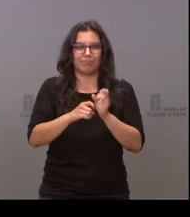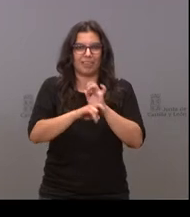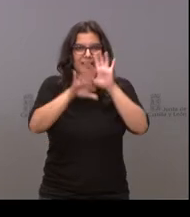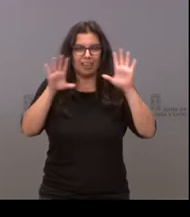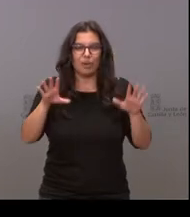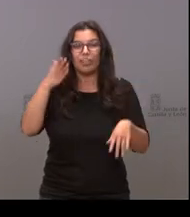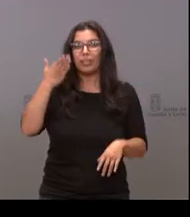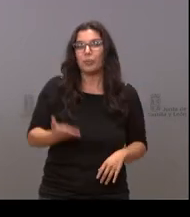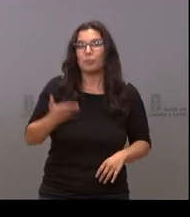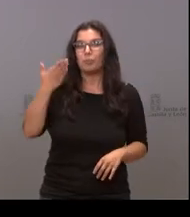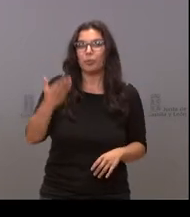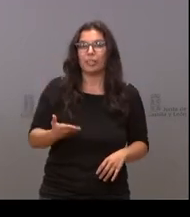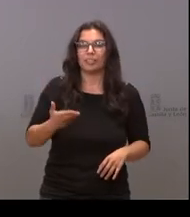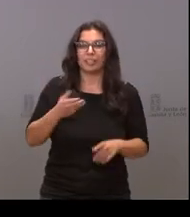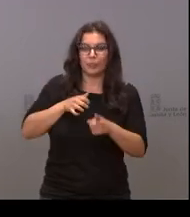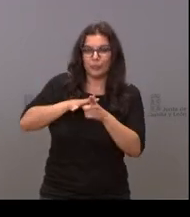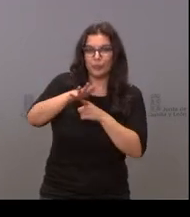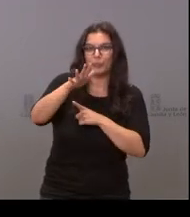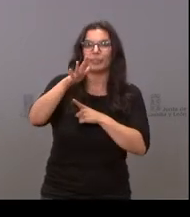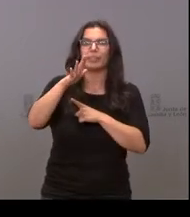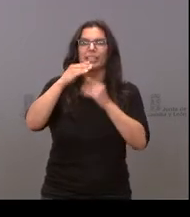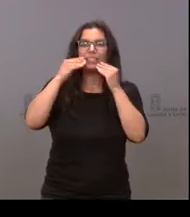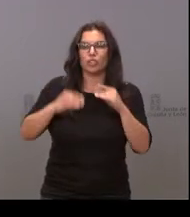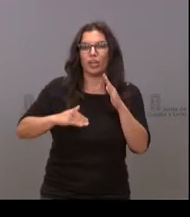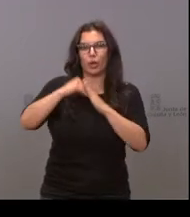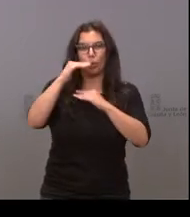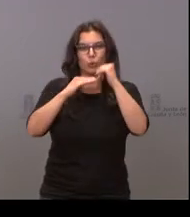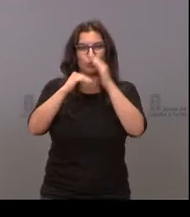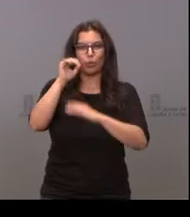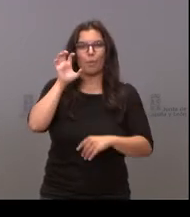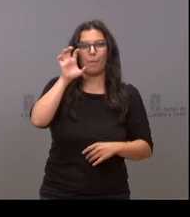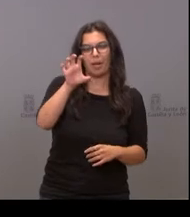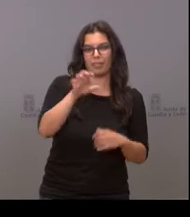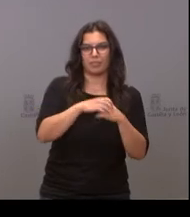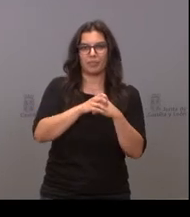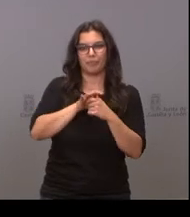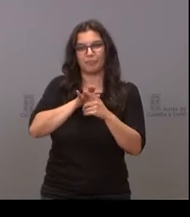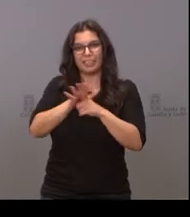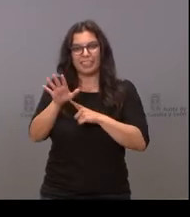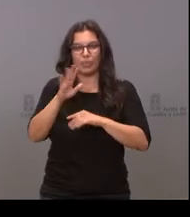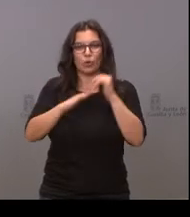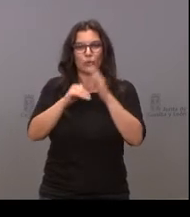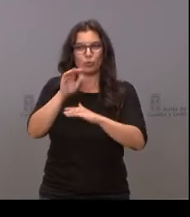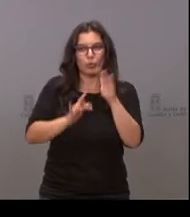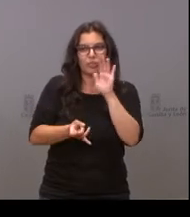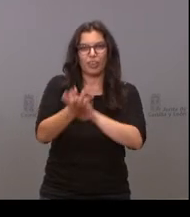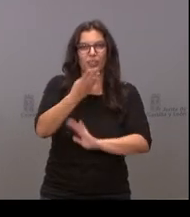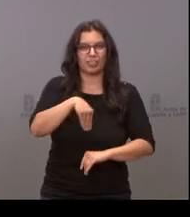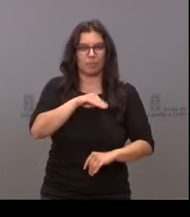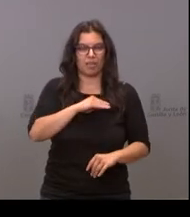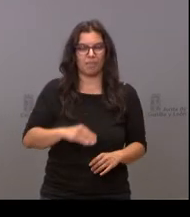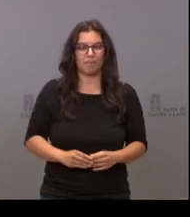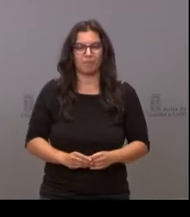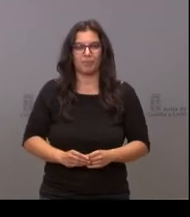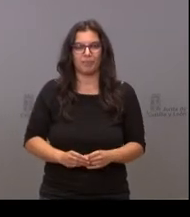que hemos tenido en la construcción de nuestro país en la construcción de españa' el